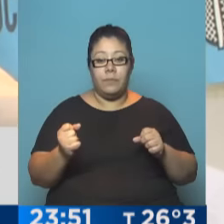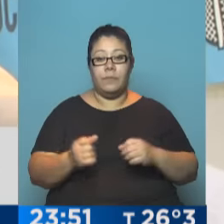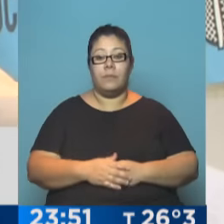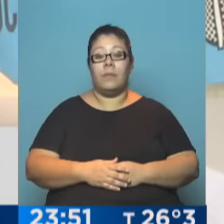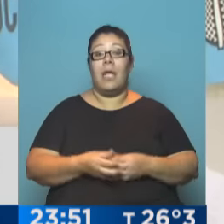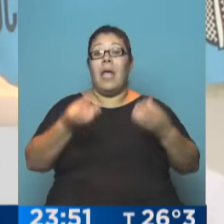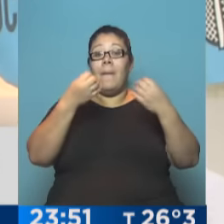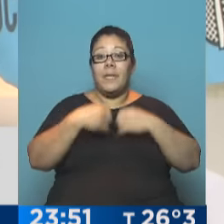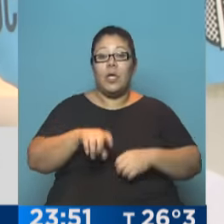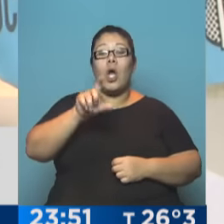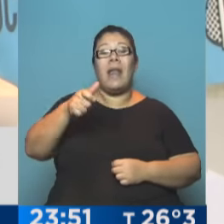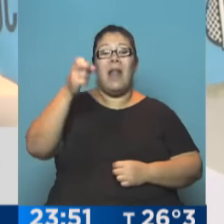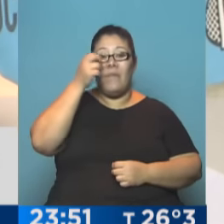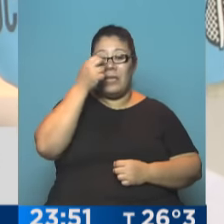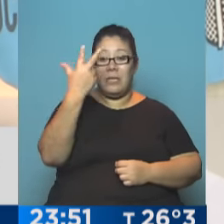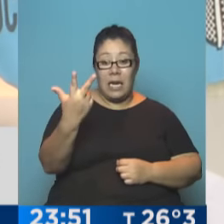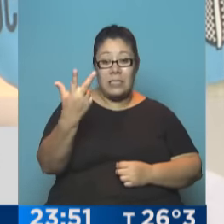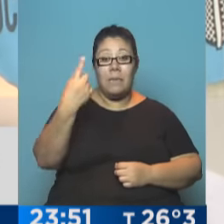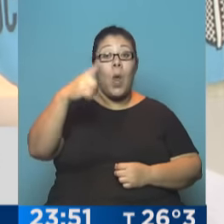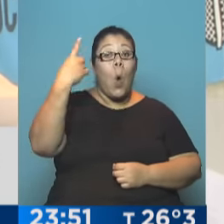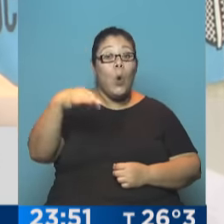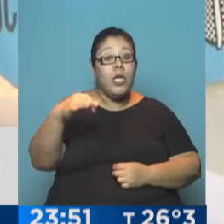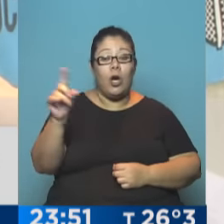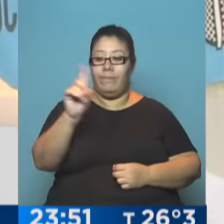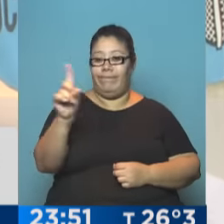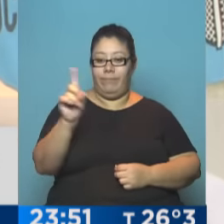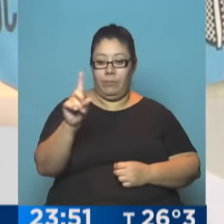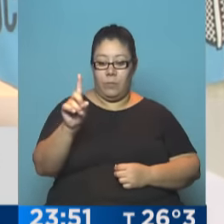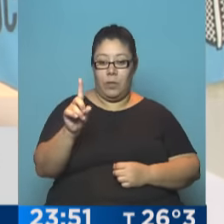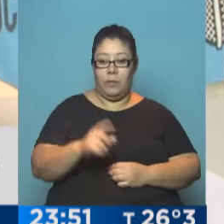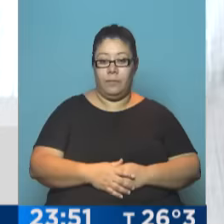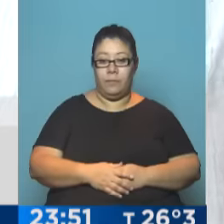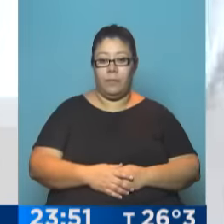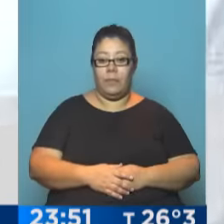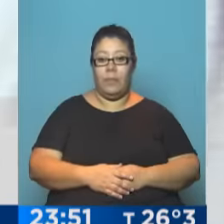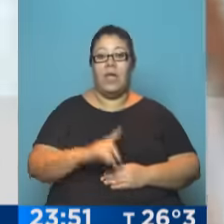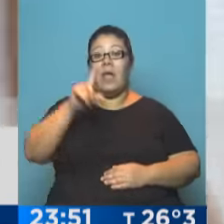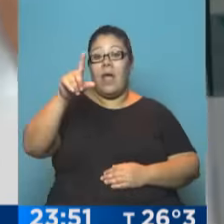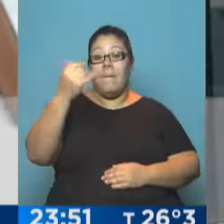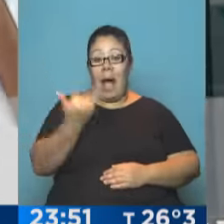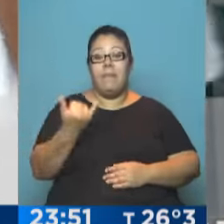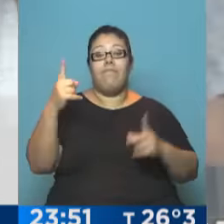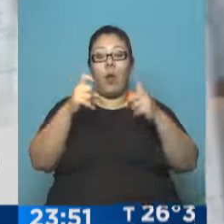que empezó por el Grupo 23, pero que no es el único lugar que se nos presentan inconvenientes.